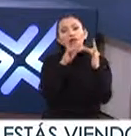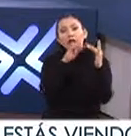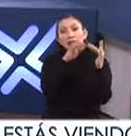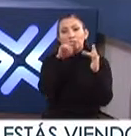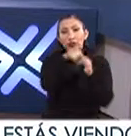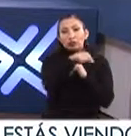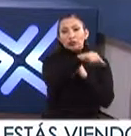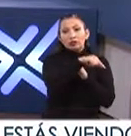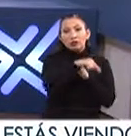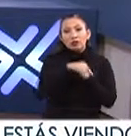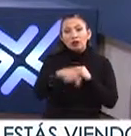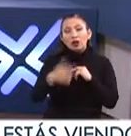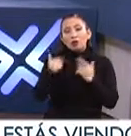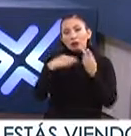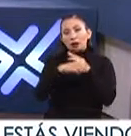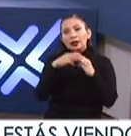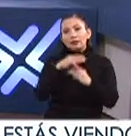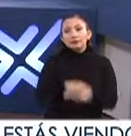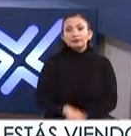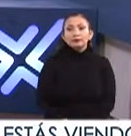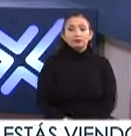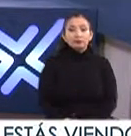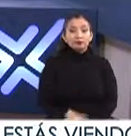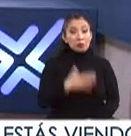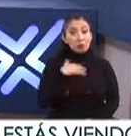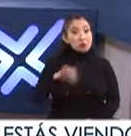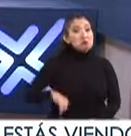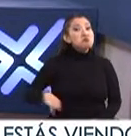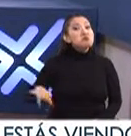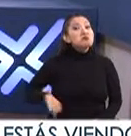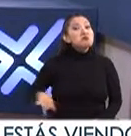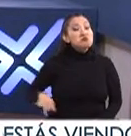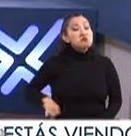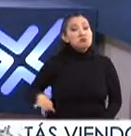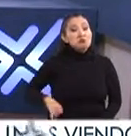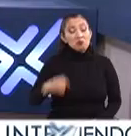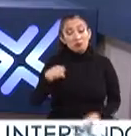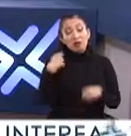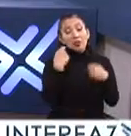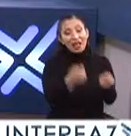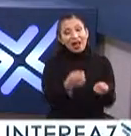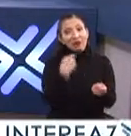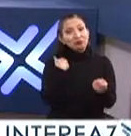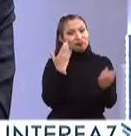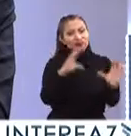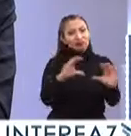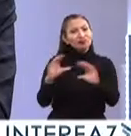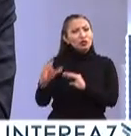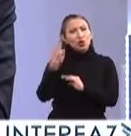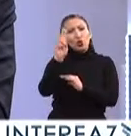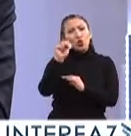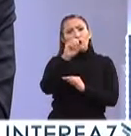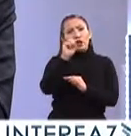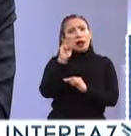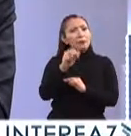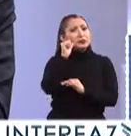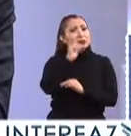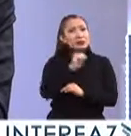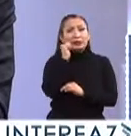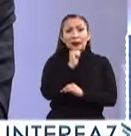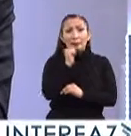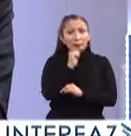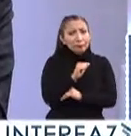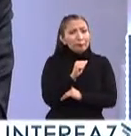estas asignaturas. Bueno, pues interesantísimo esto que ofrece, como siempre, la UNAM, siempre tan